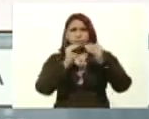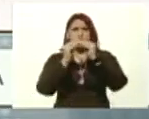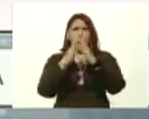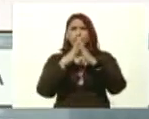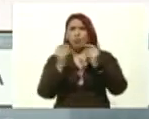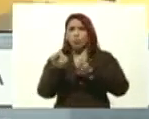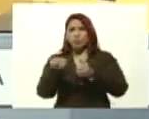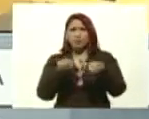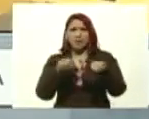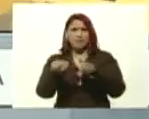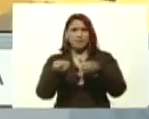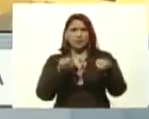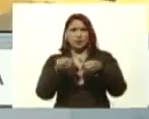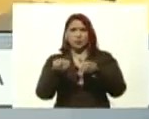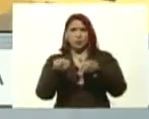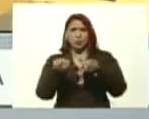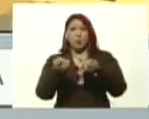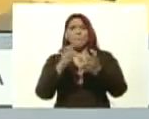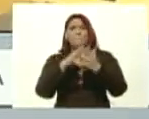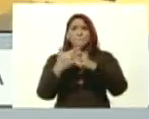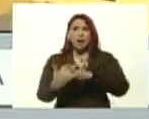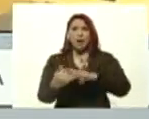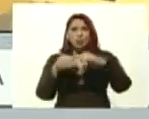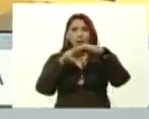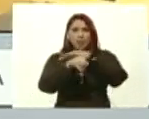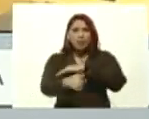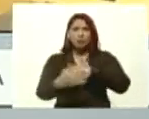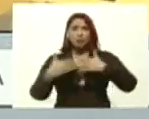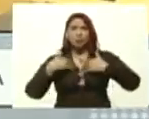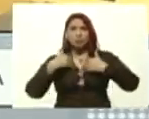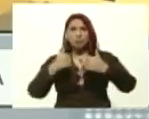los servicios de barrio adentro, salud.